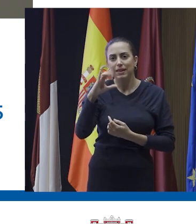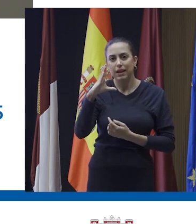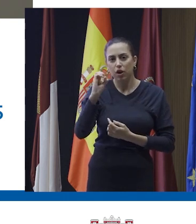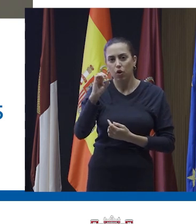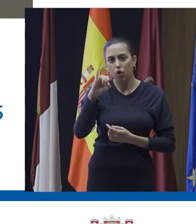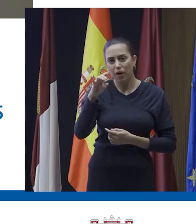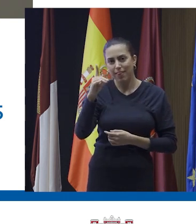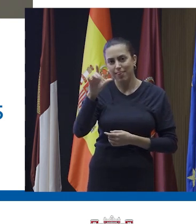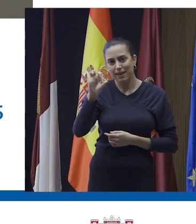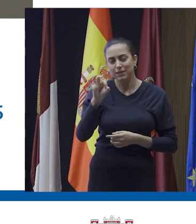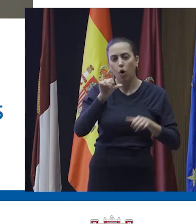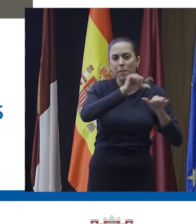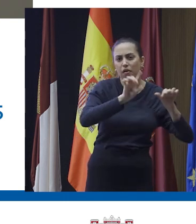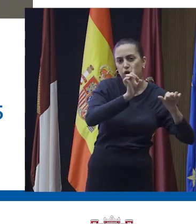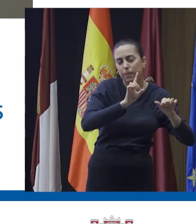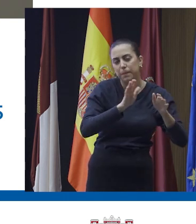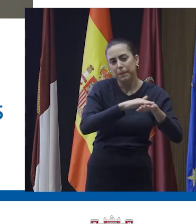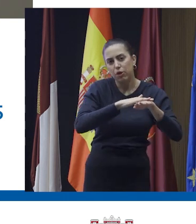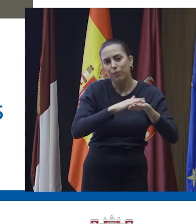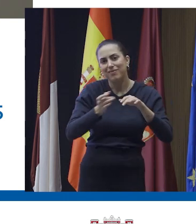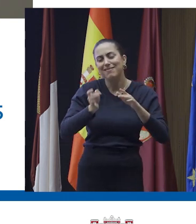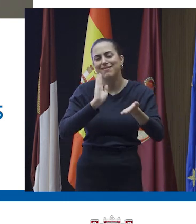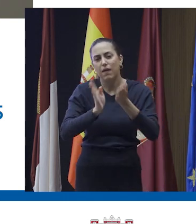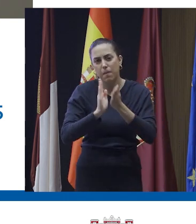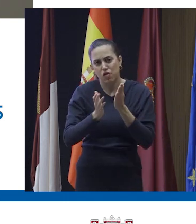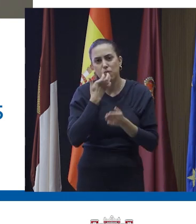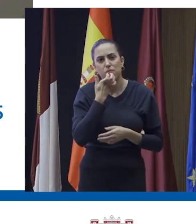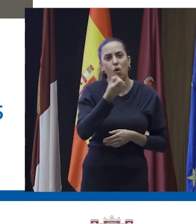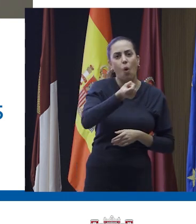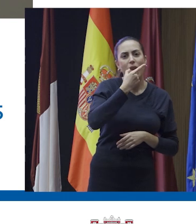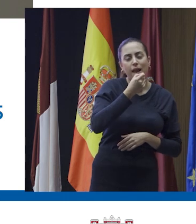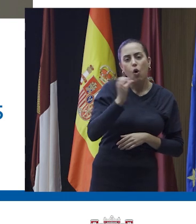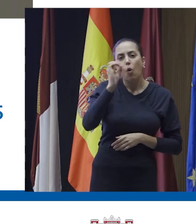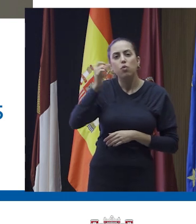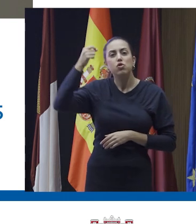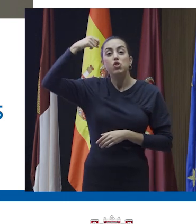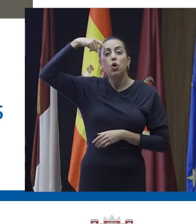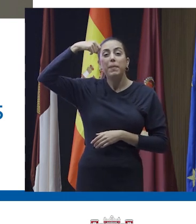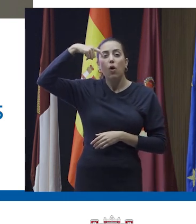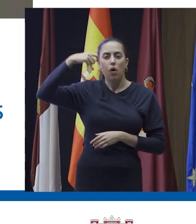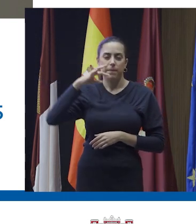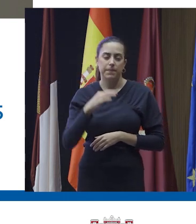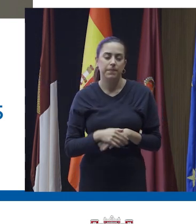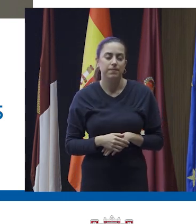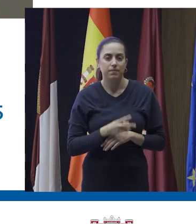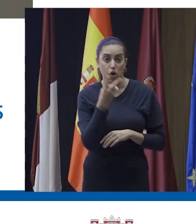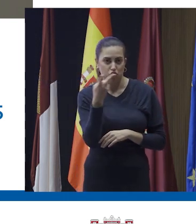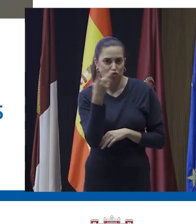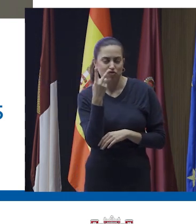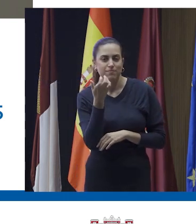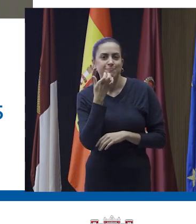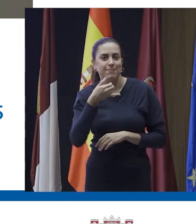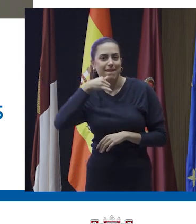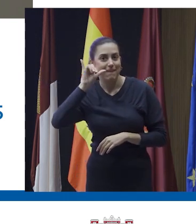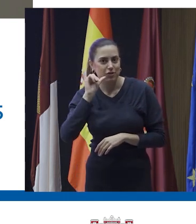llevan tratamiento con corticoides o han llevado tratamientos tanto oral como tópico, es decir, con gotas, pueden tener un mayor